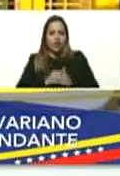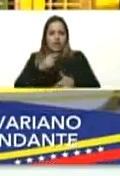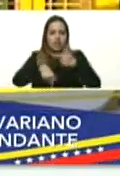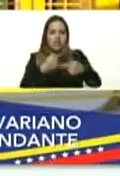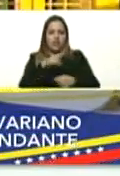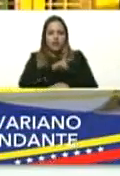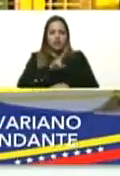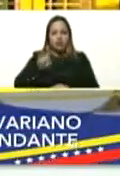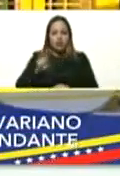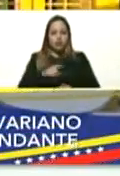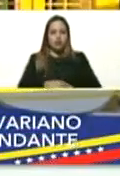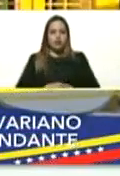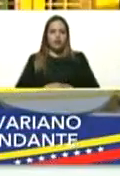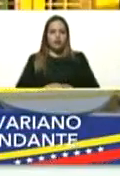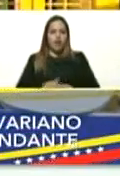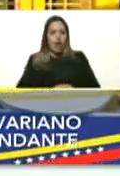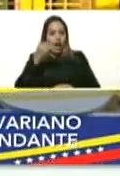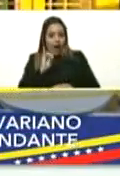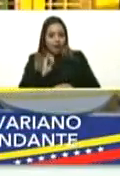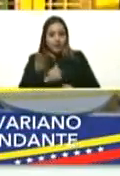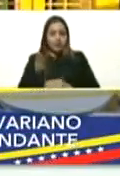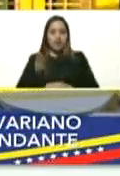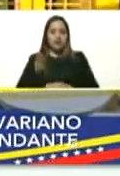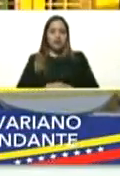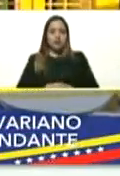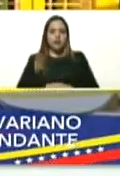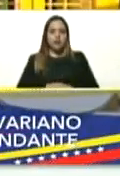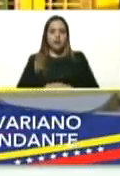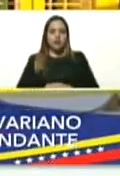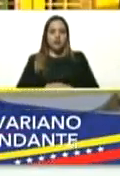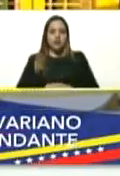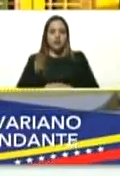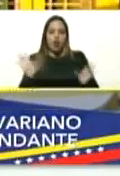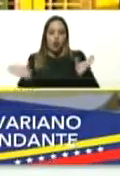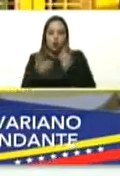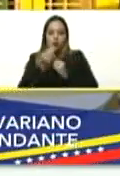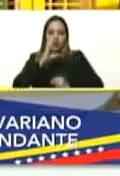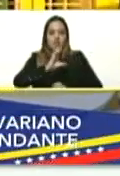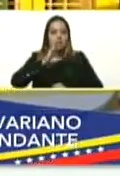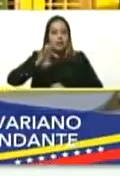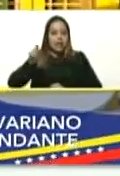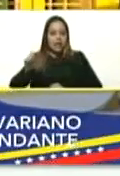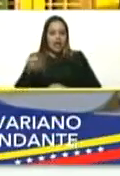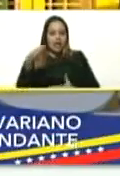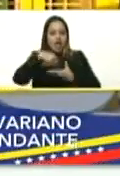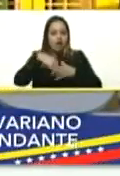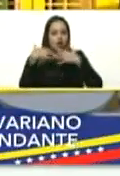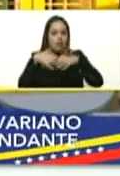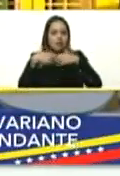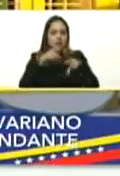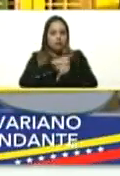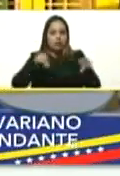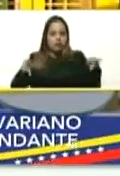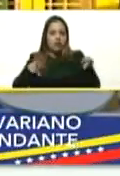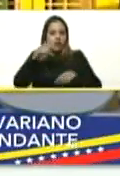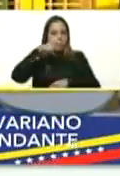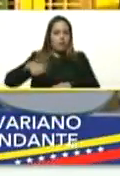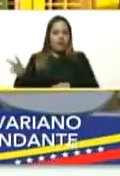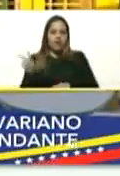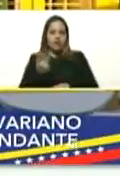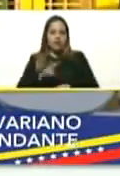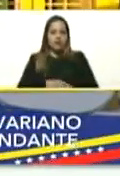XXI está con los CPT en las empresas públicas del pueblo de